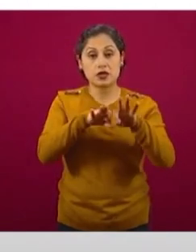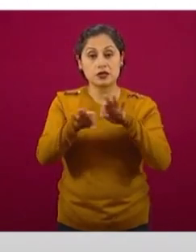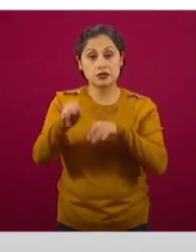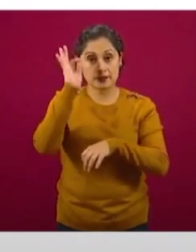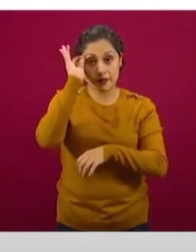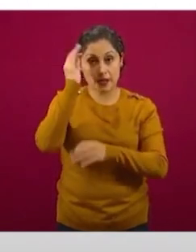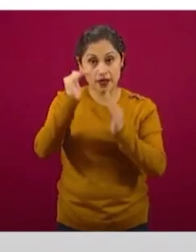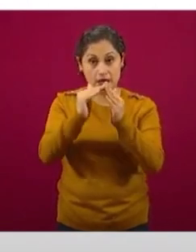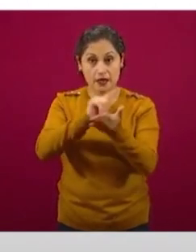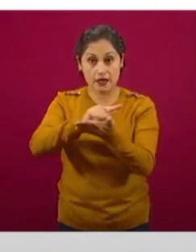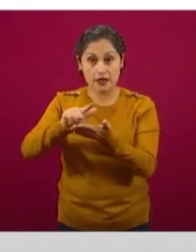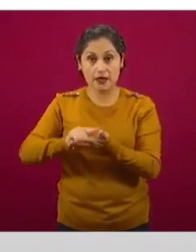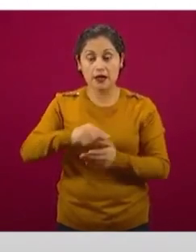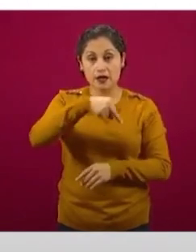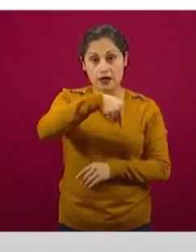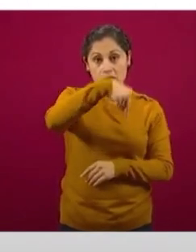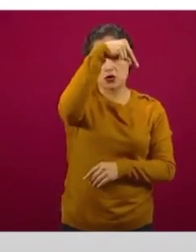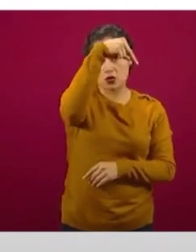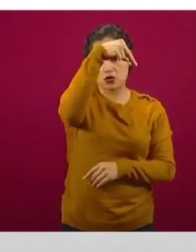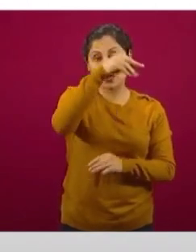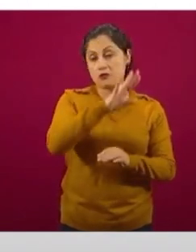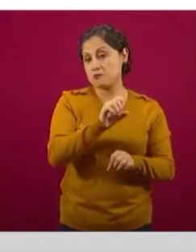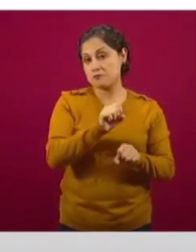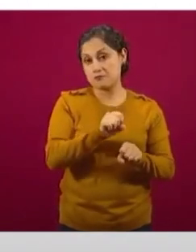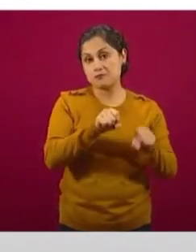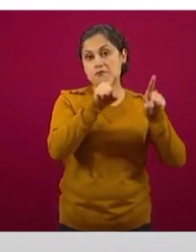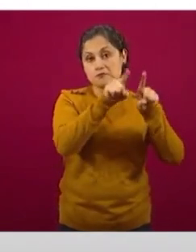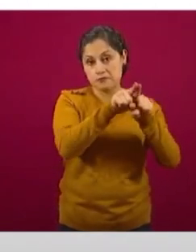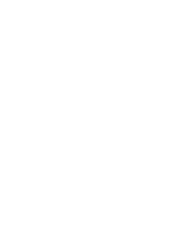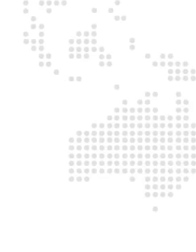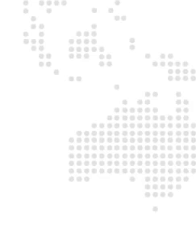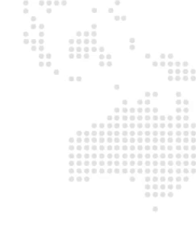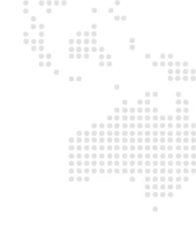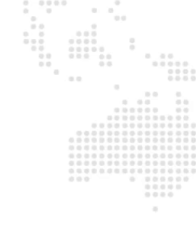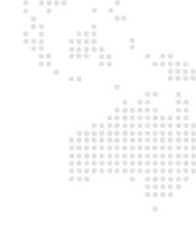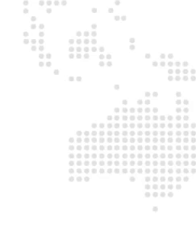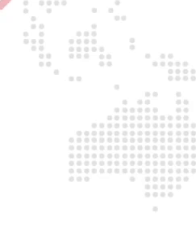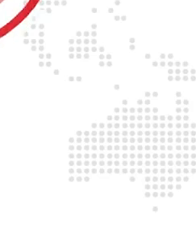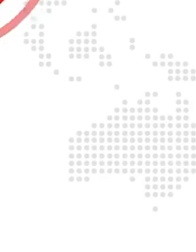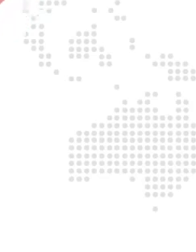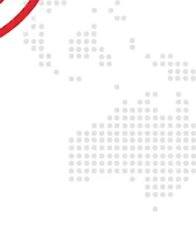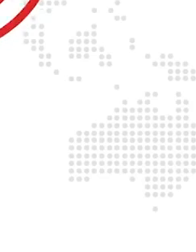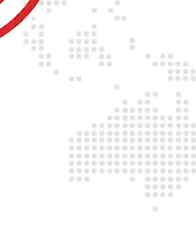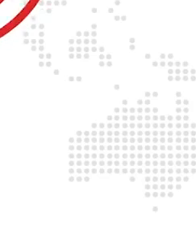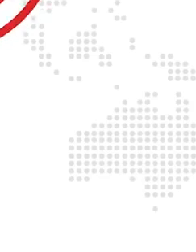del hogar de la región norte habitualmente trabajan también en la región norte.